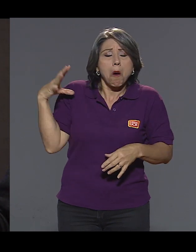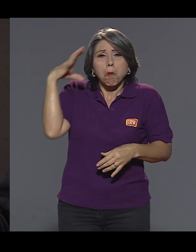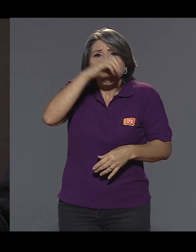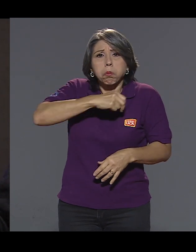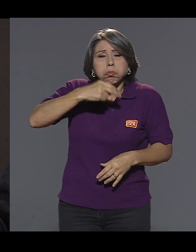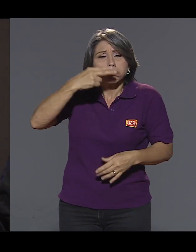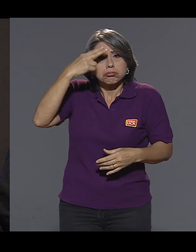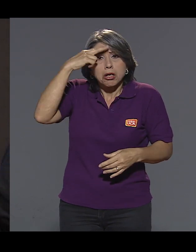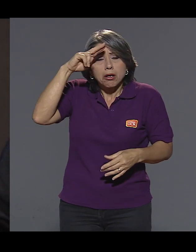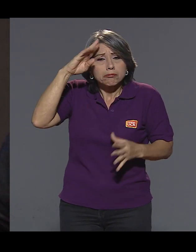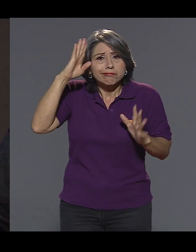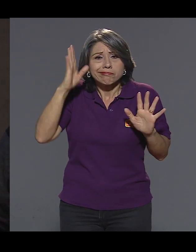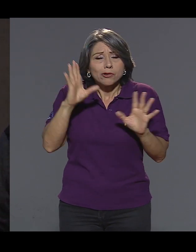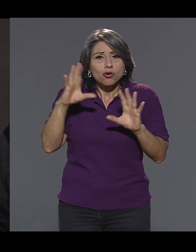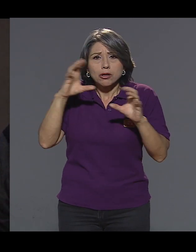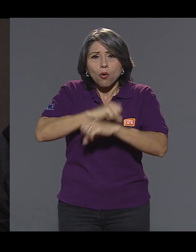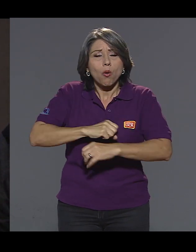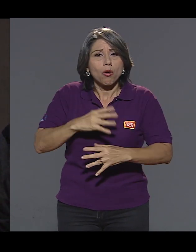inocente,